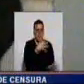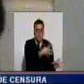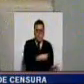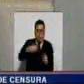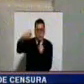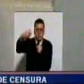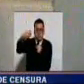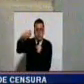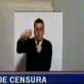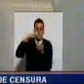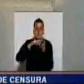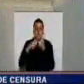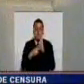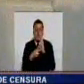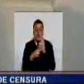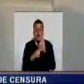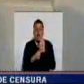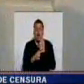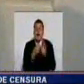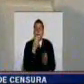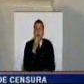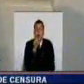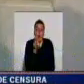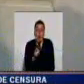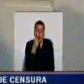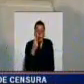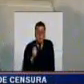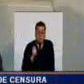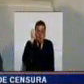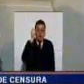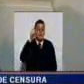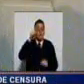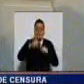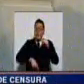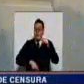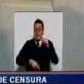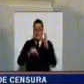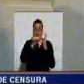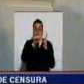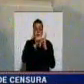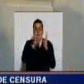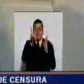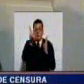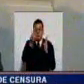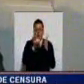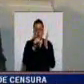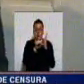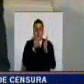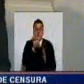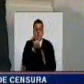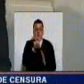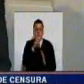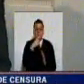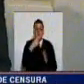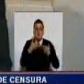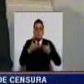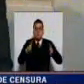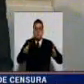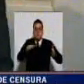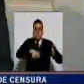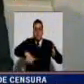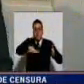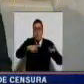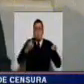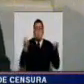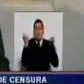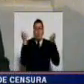uno. La ley, esa es la ley. Es más, en los artículos 2 y 9 habla de la amplia publicidad y la